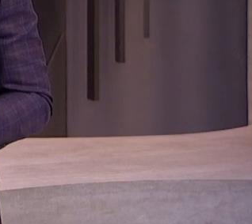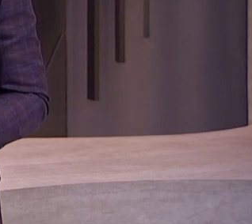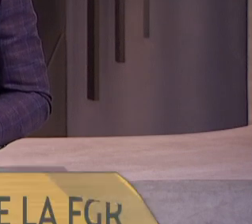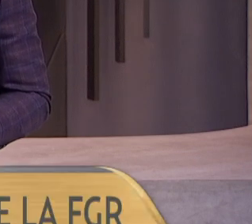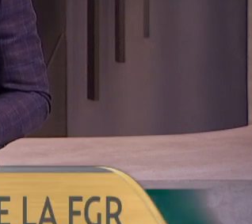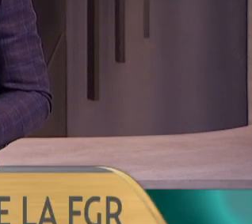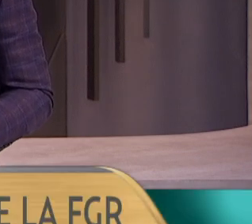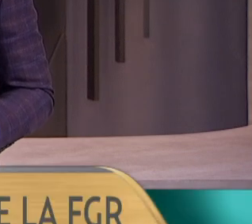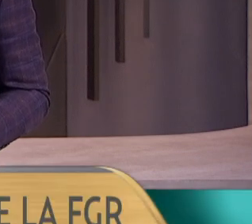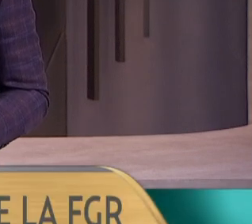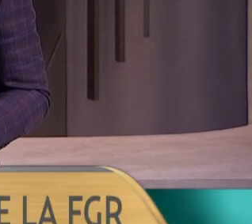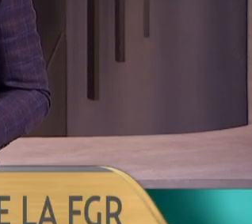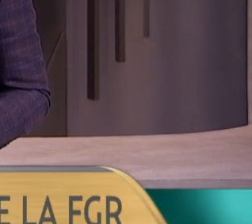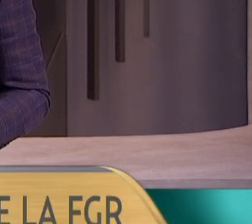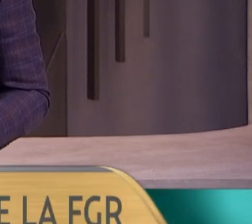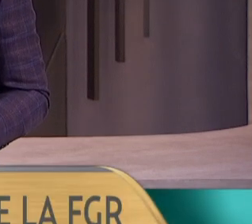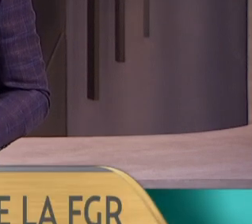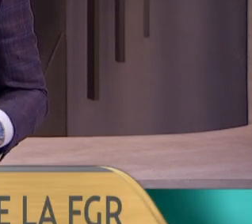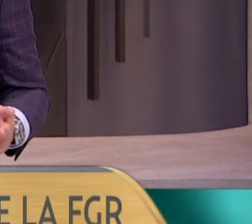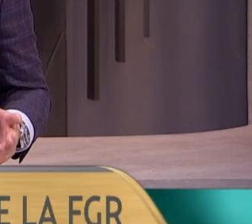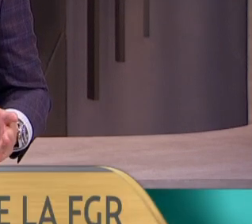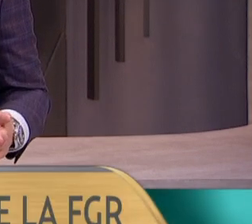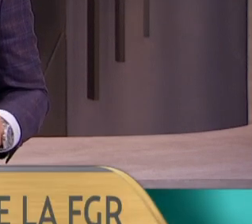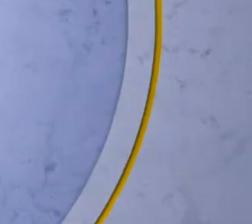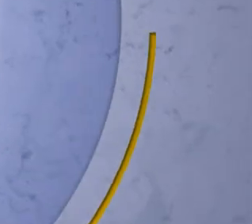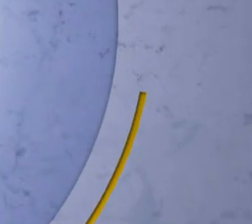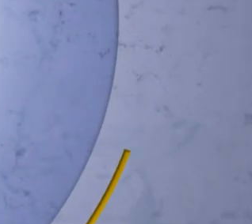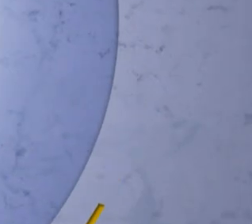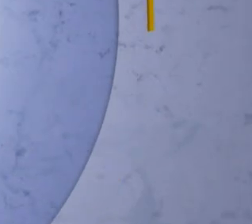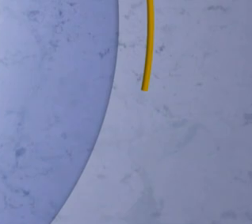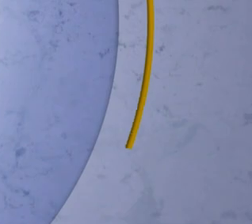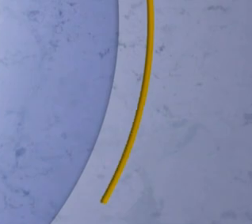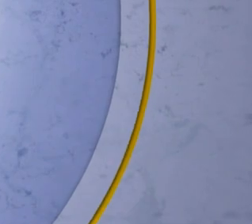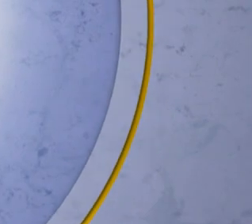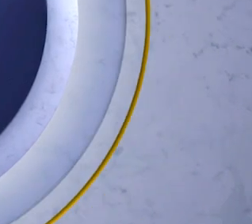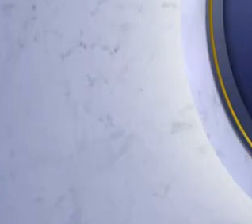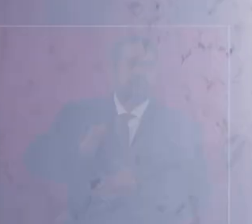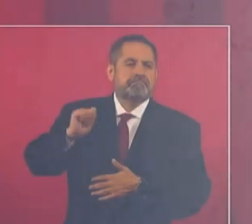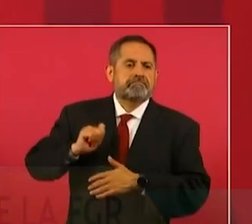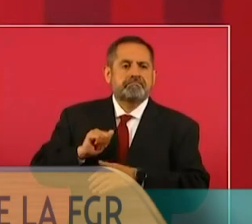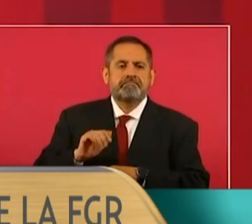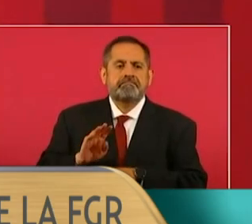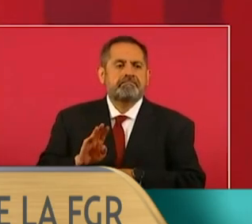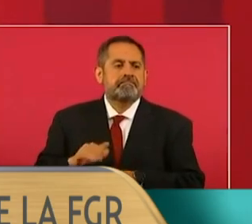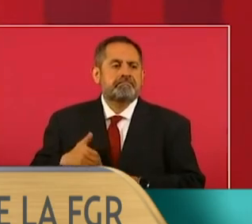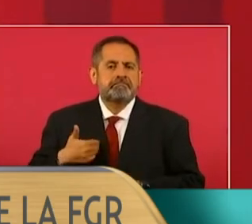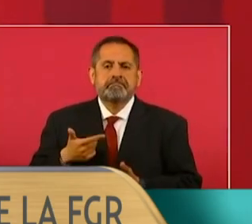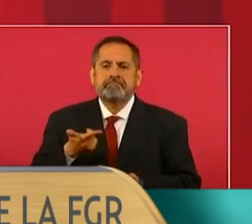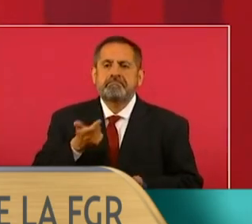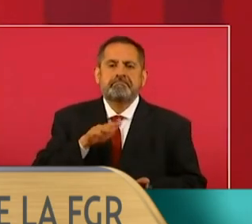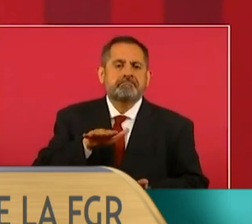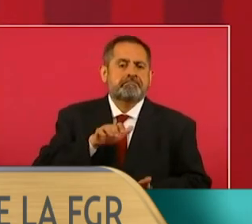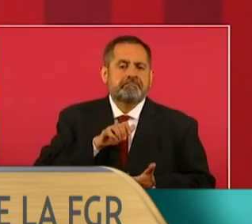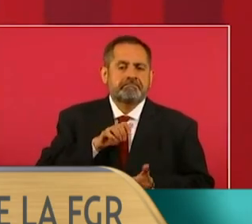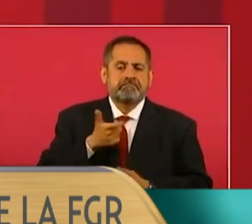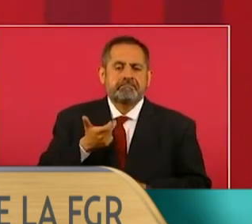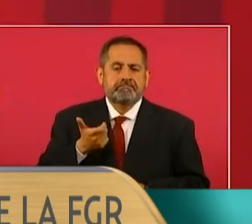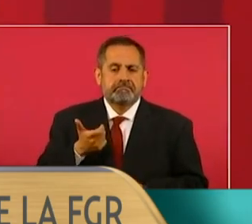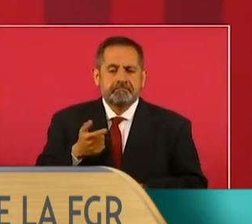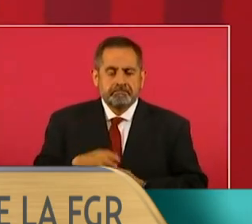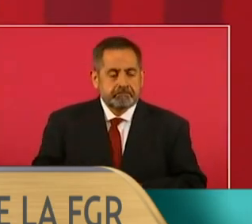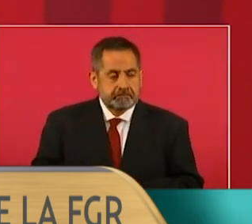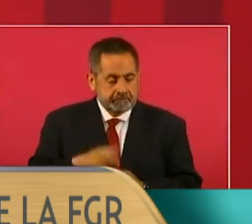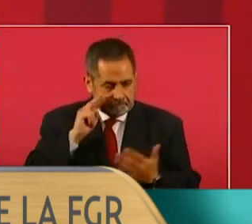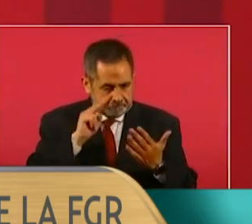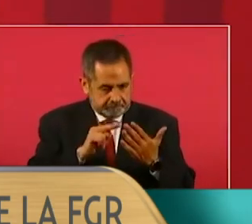Hacienda, Pablo Gómez, dijo que había presentado una denuncia ante la Fiscalía General de la República en contra del expresidente de México,